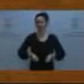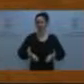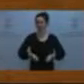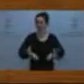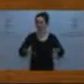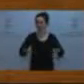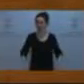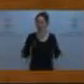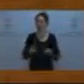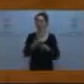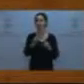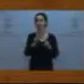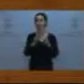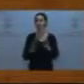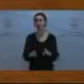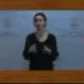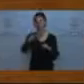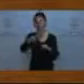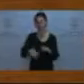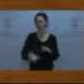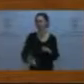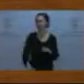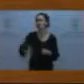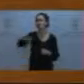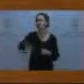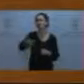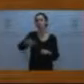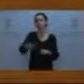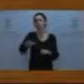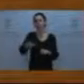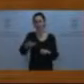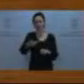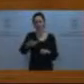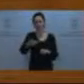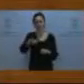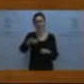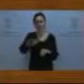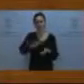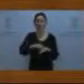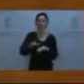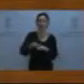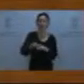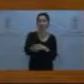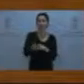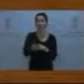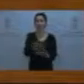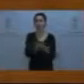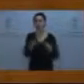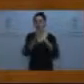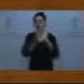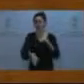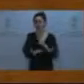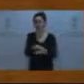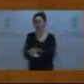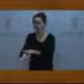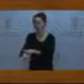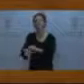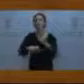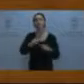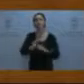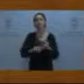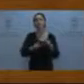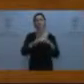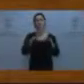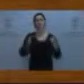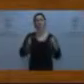esta interpelación trascendental, vital, podríamos decir, para el futuro de muchos menores y familias asturianas. A modo